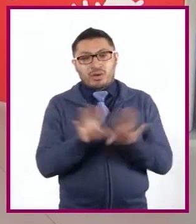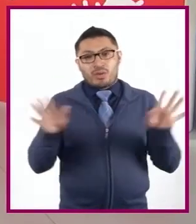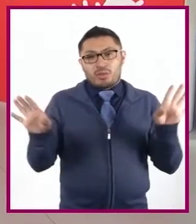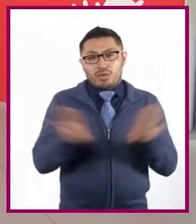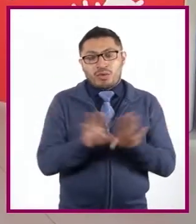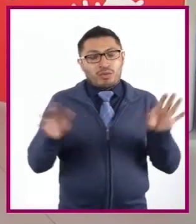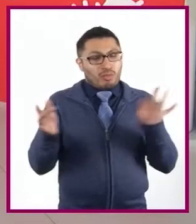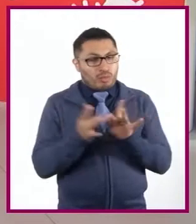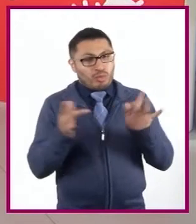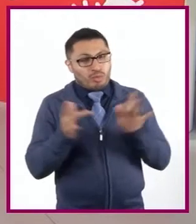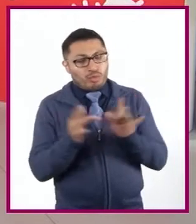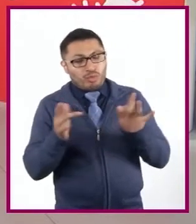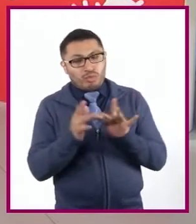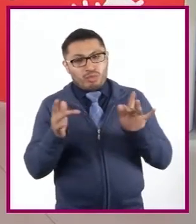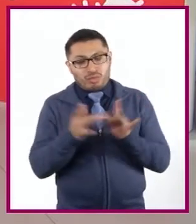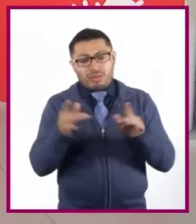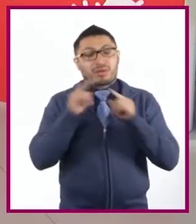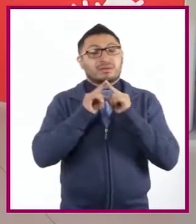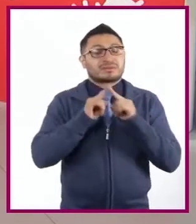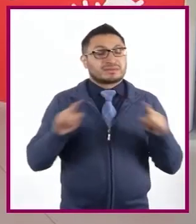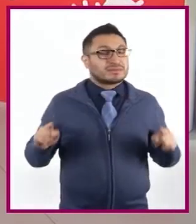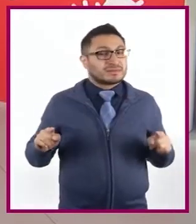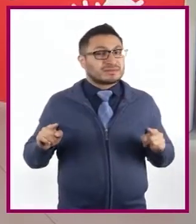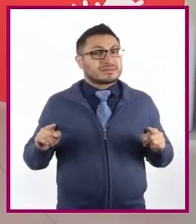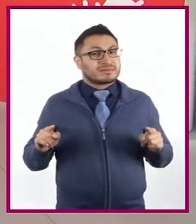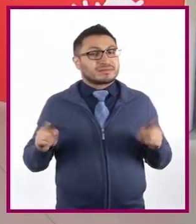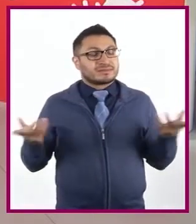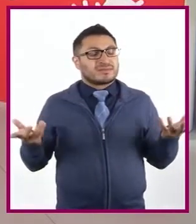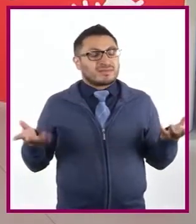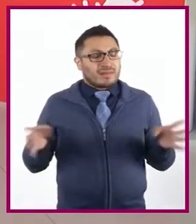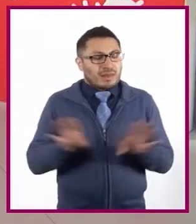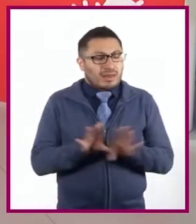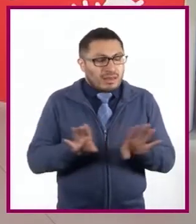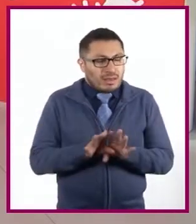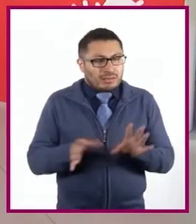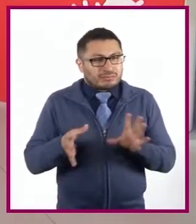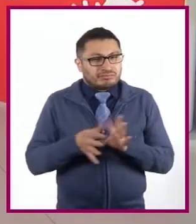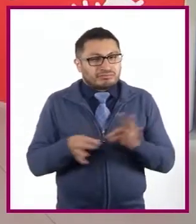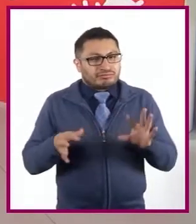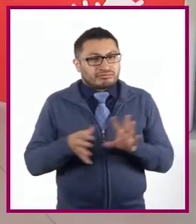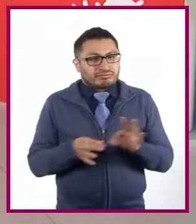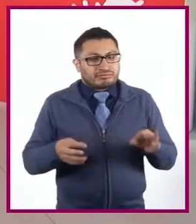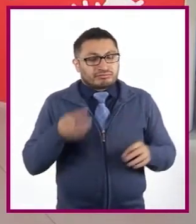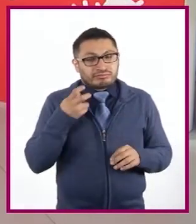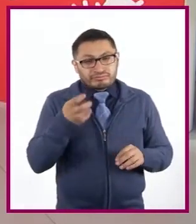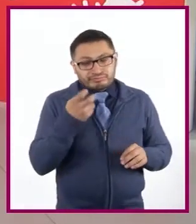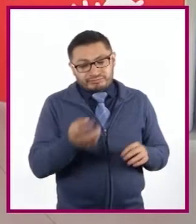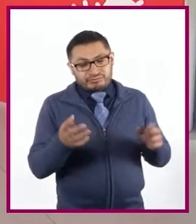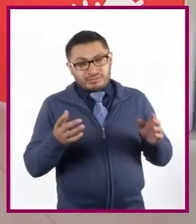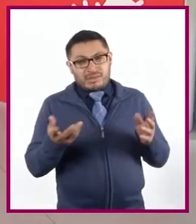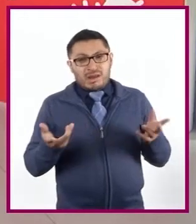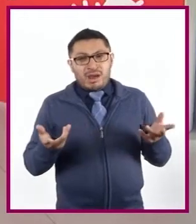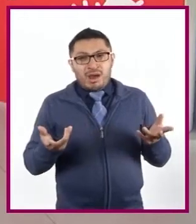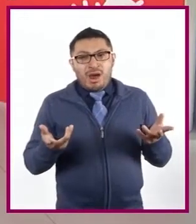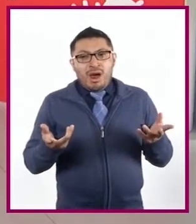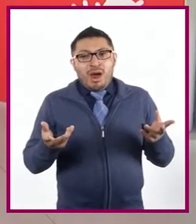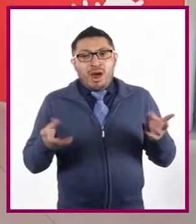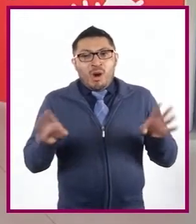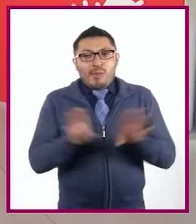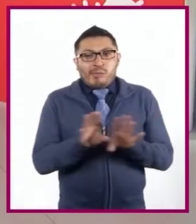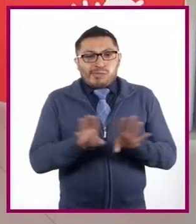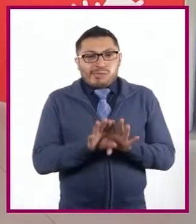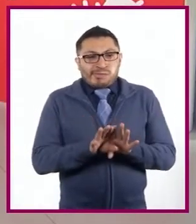entre los organismos es diferente. ¿Cómo podríamos explicarle a nuestras alumnas y alumnos cómo se